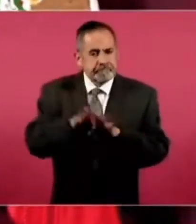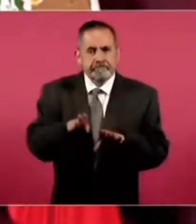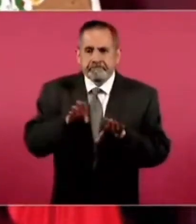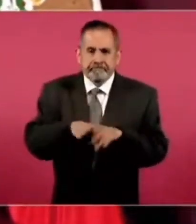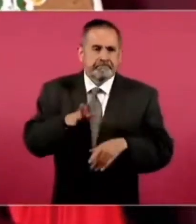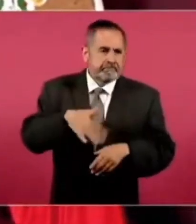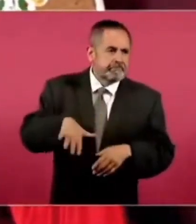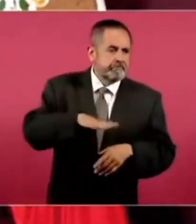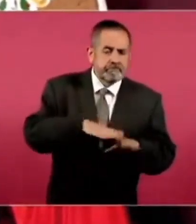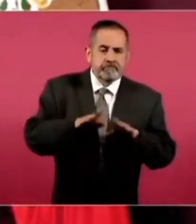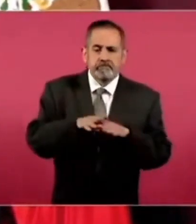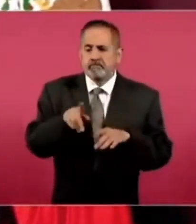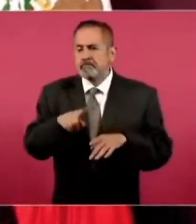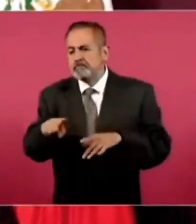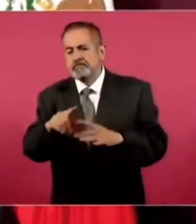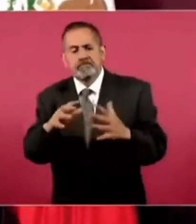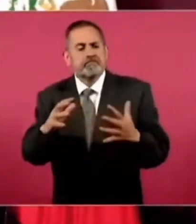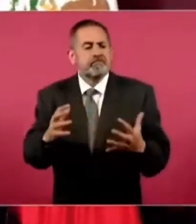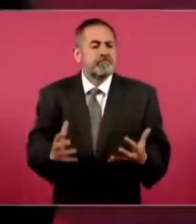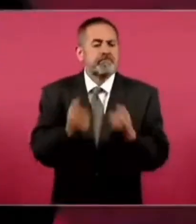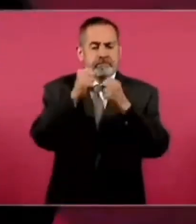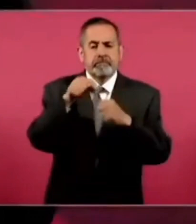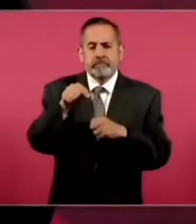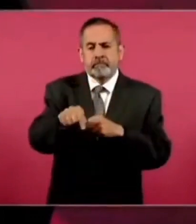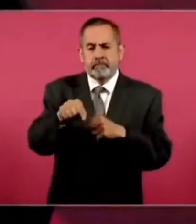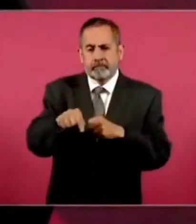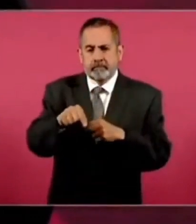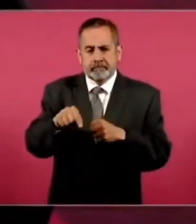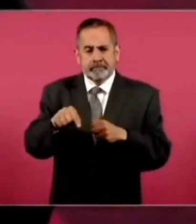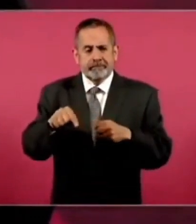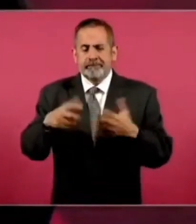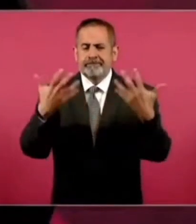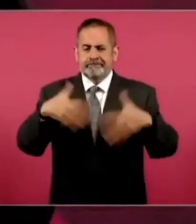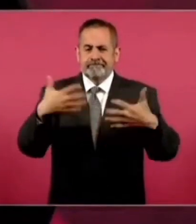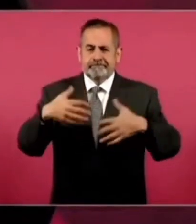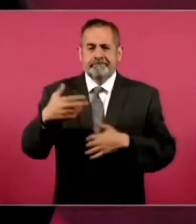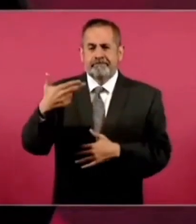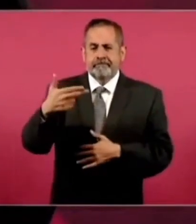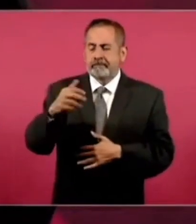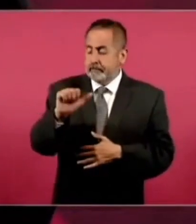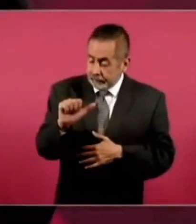de rescatar a Altos Hornos.